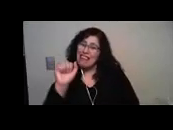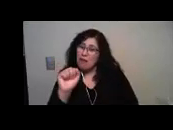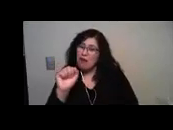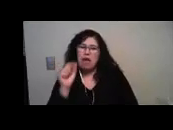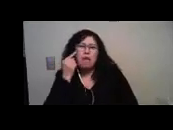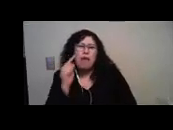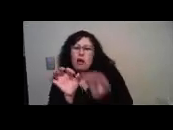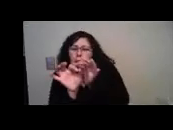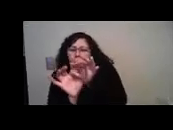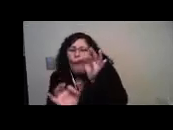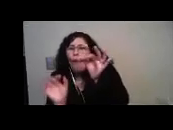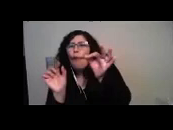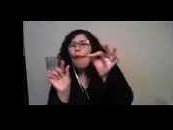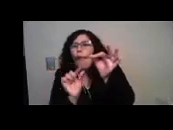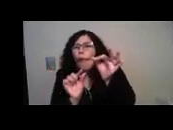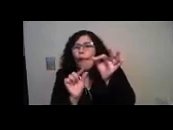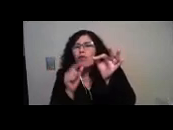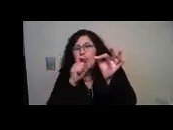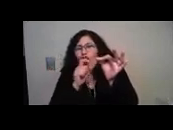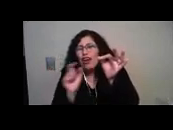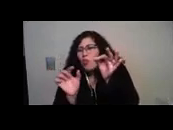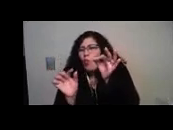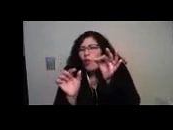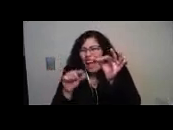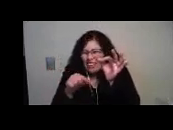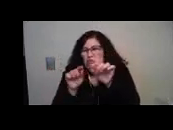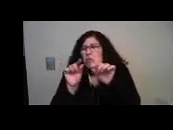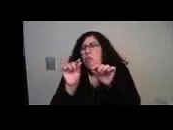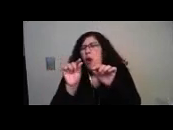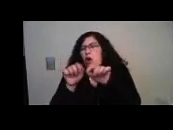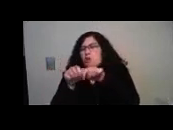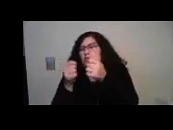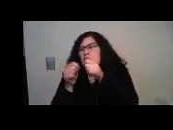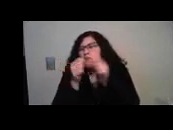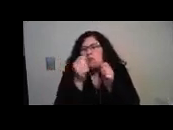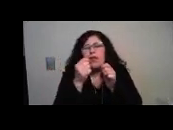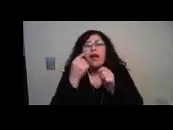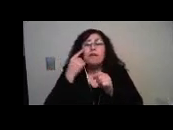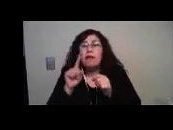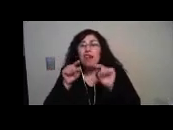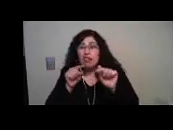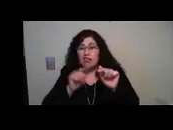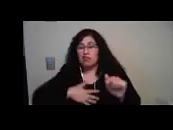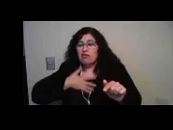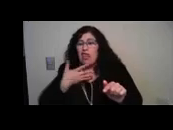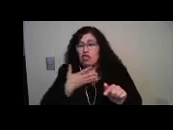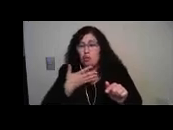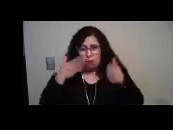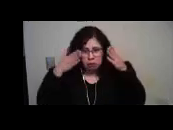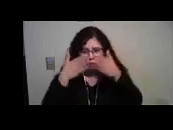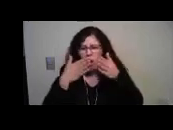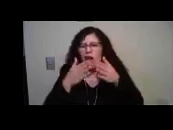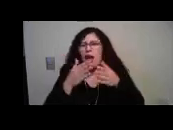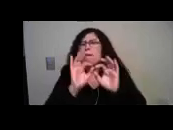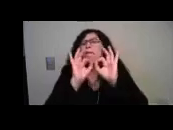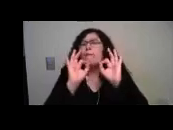Que provoca síntomas bastante específicos y focales, ¿ya? ¿De acuerdo? Como